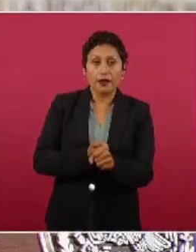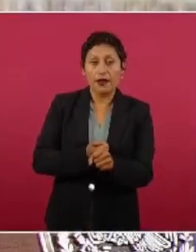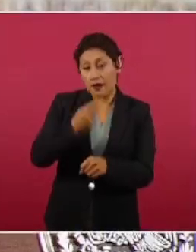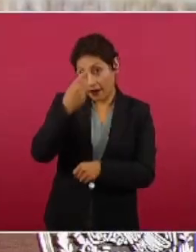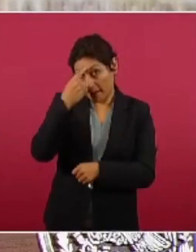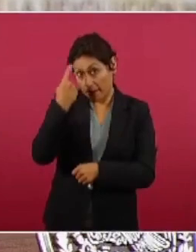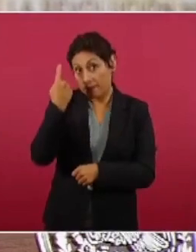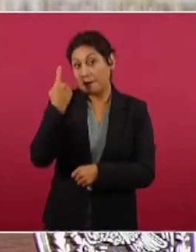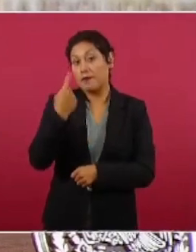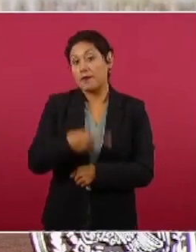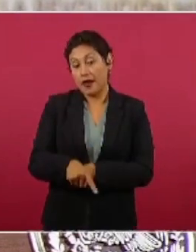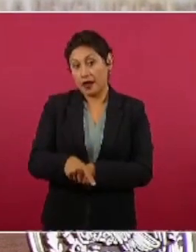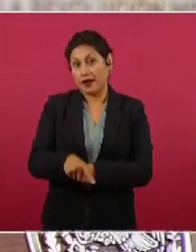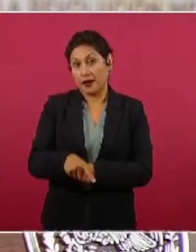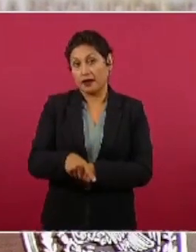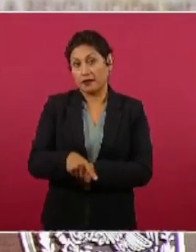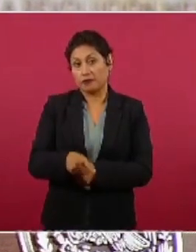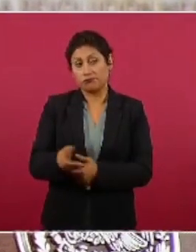salga del país?